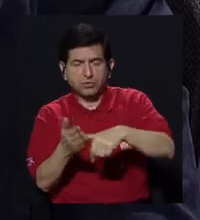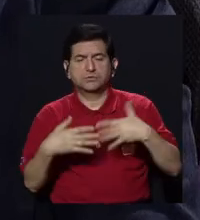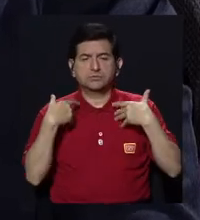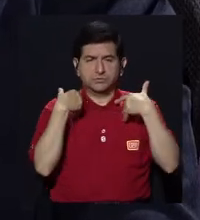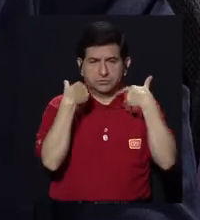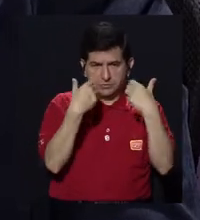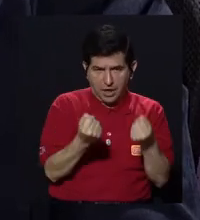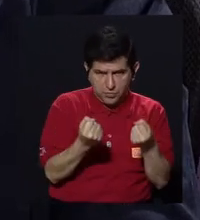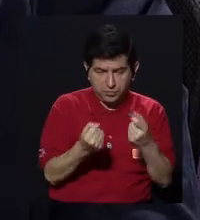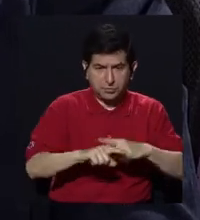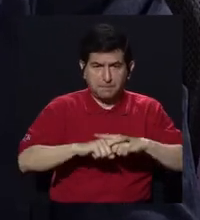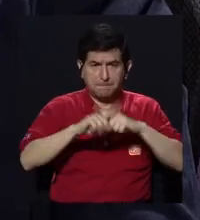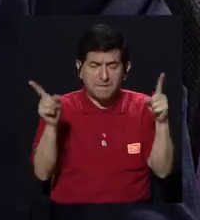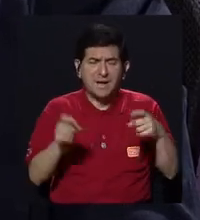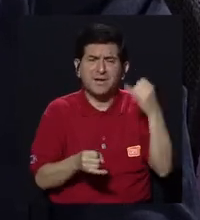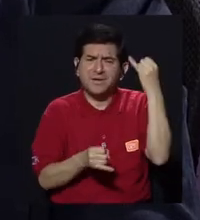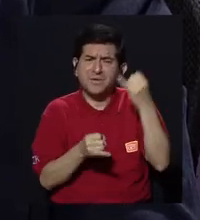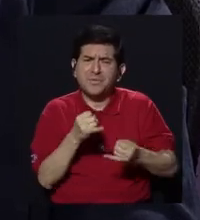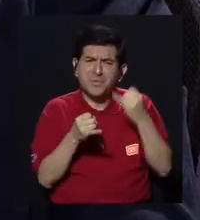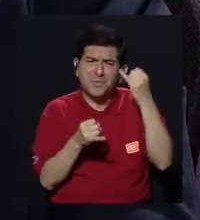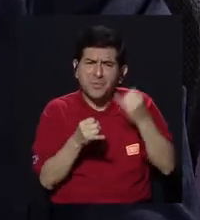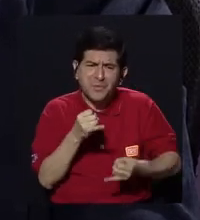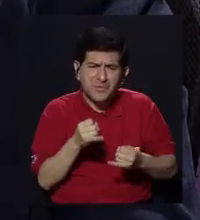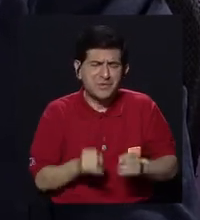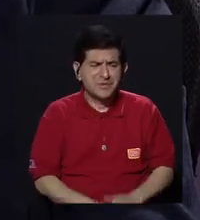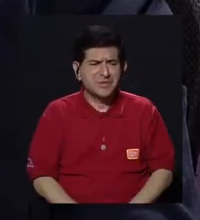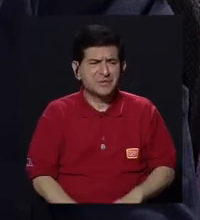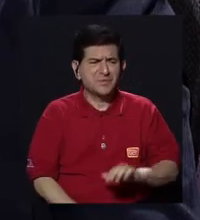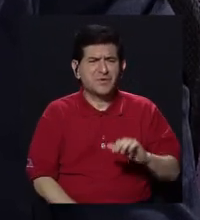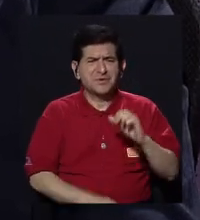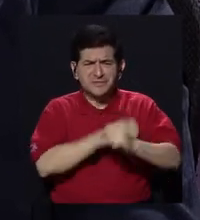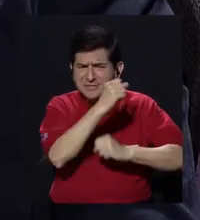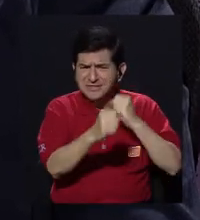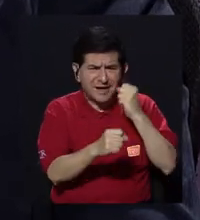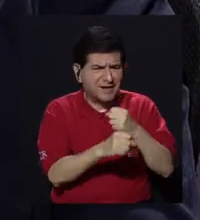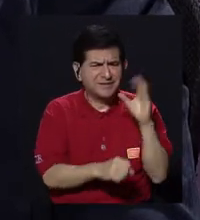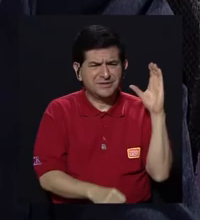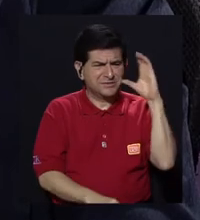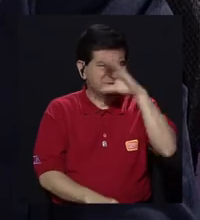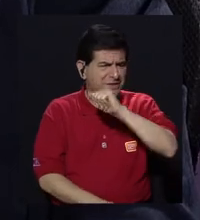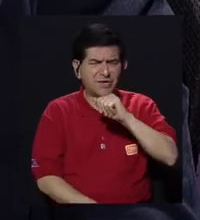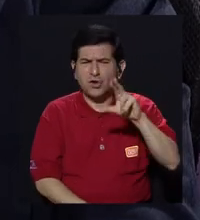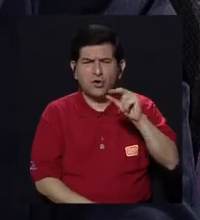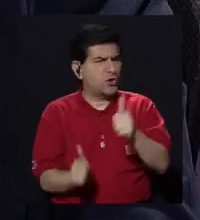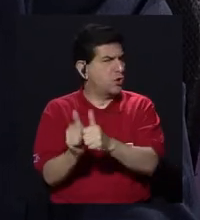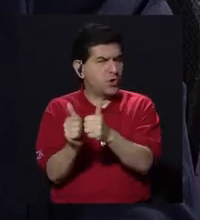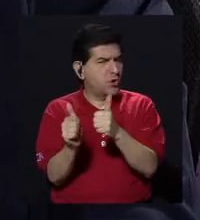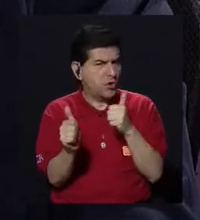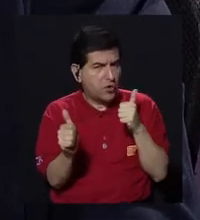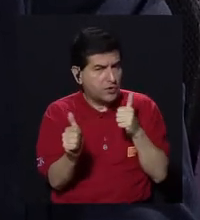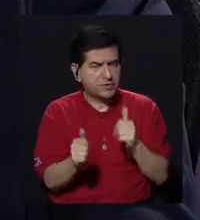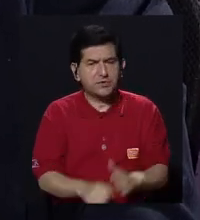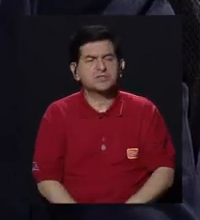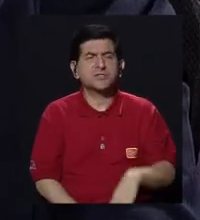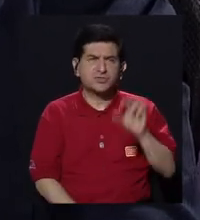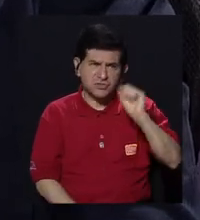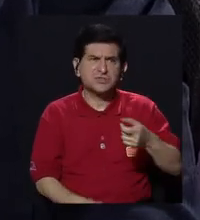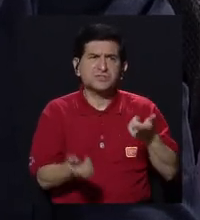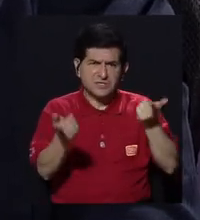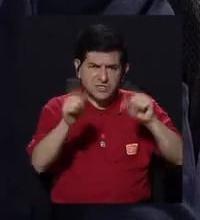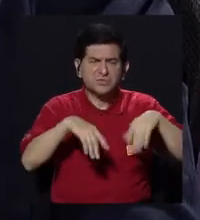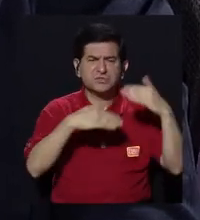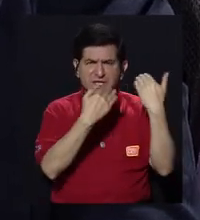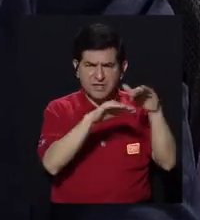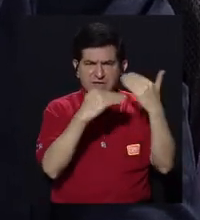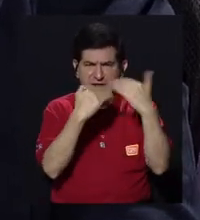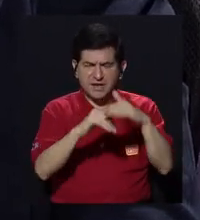salud. No obstante, en estos últimos décadas hemos visto no tanto un retroceso, aunque también ha habido